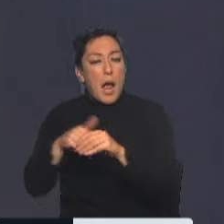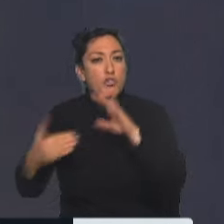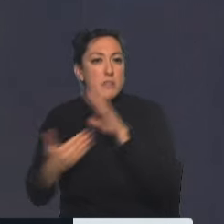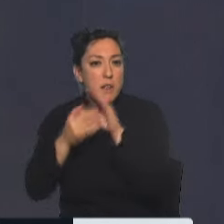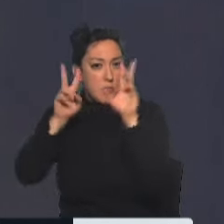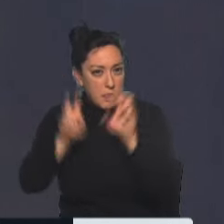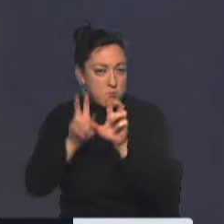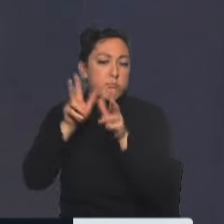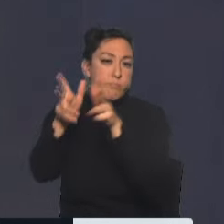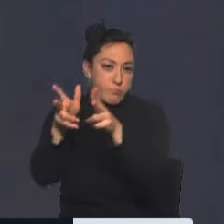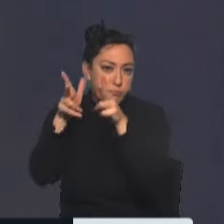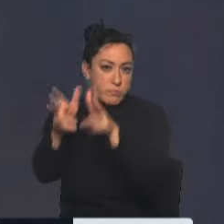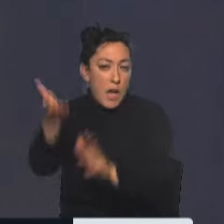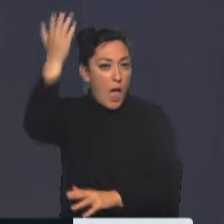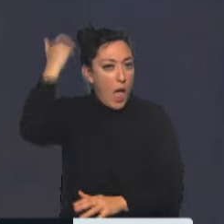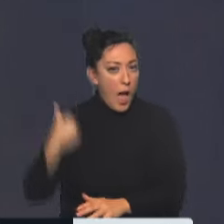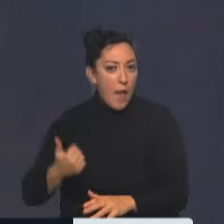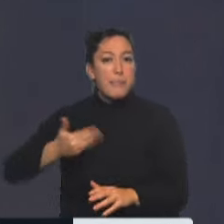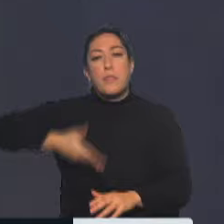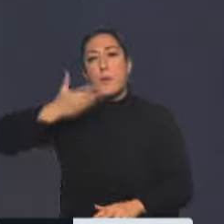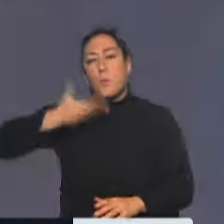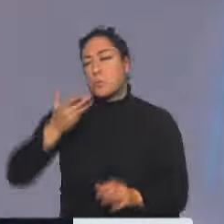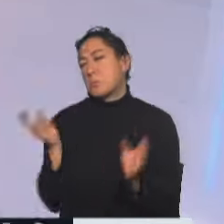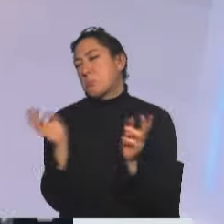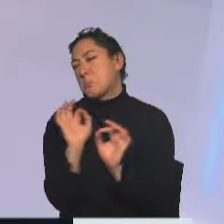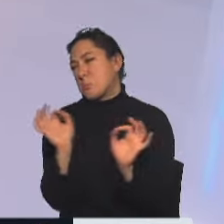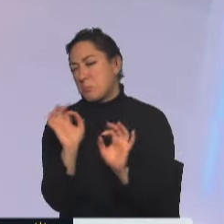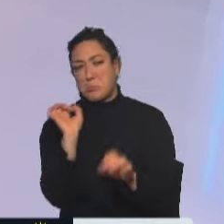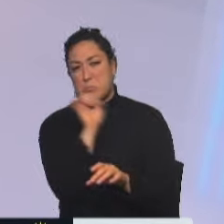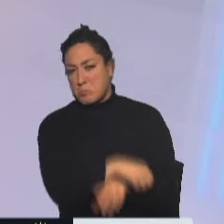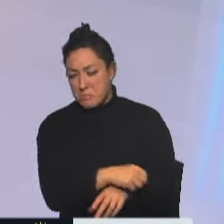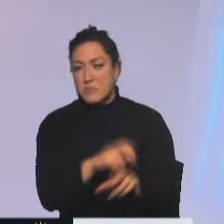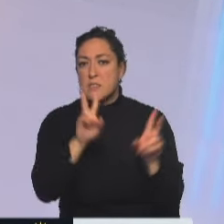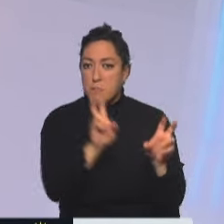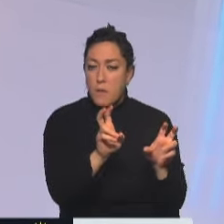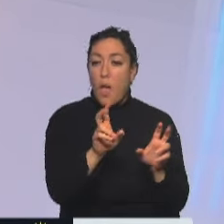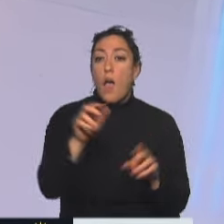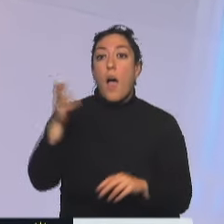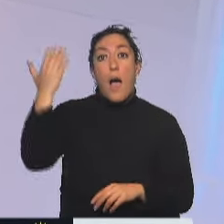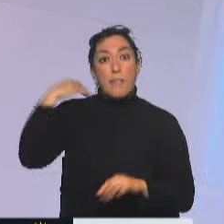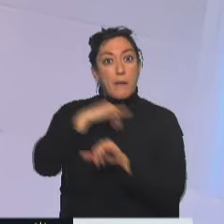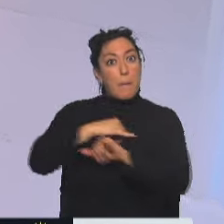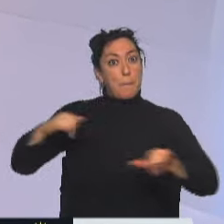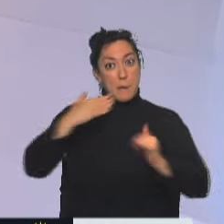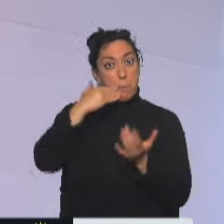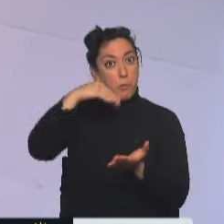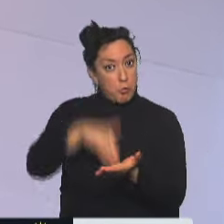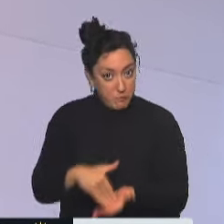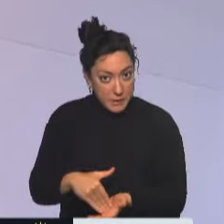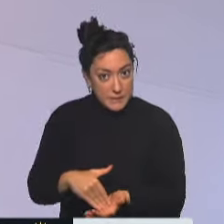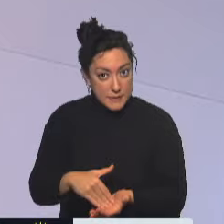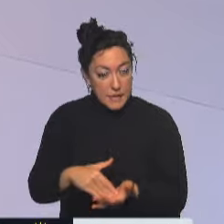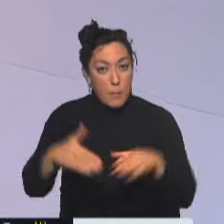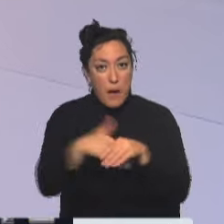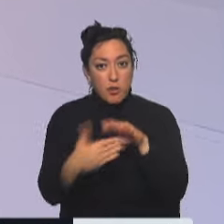una institución que había abandonado en sus discursos y que, recordemos, fue una de las principales promesas de campaña de Javier Milei,